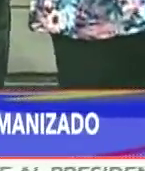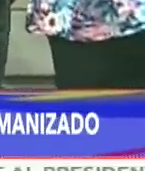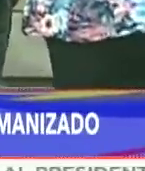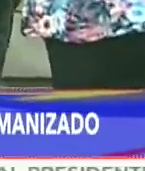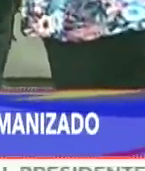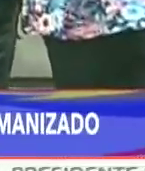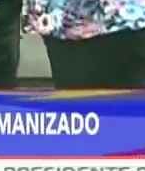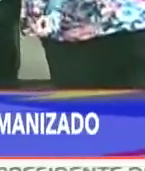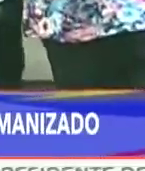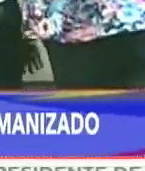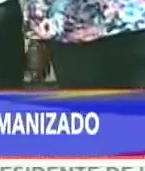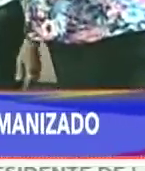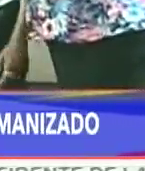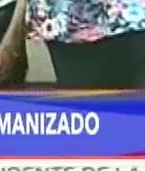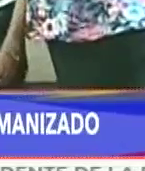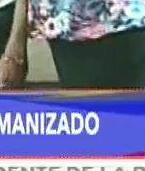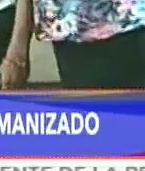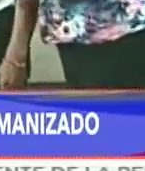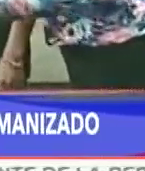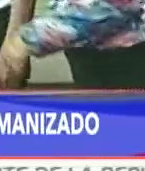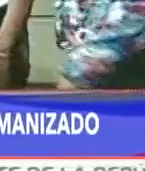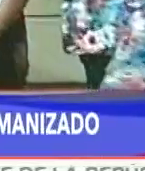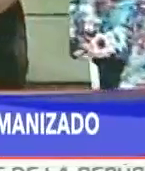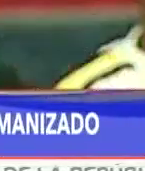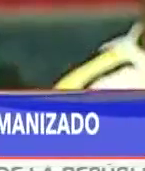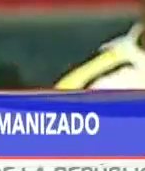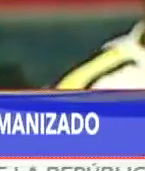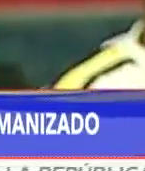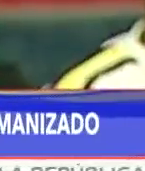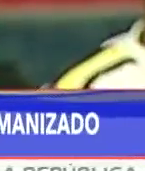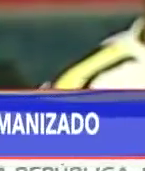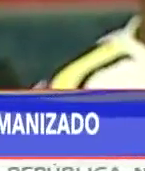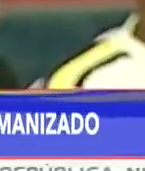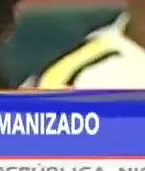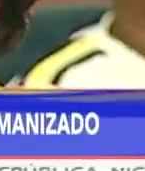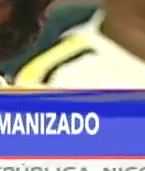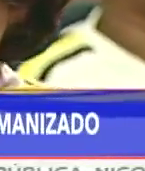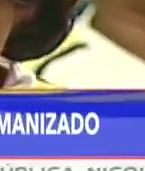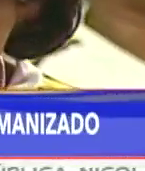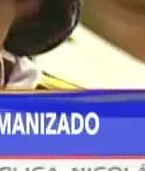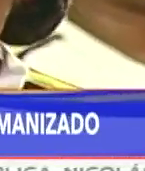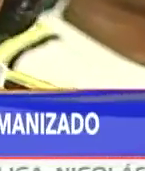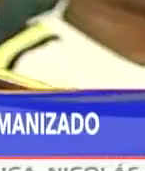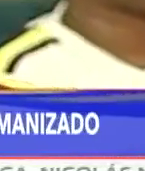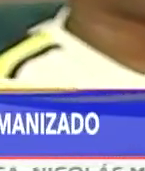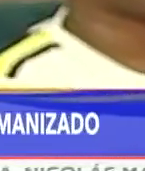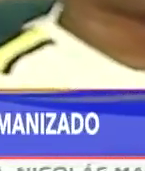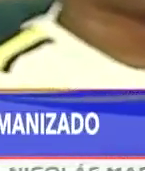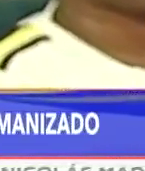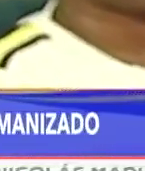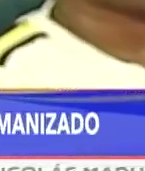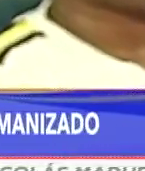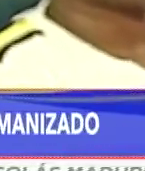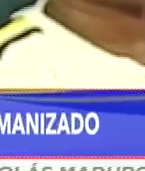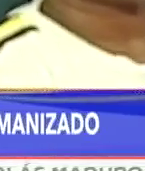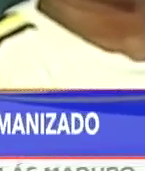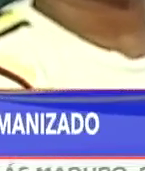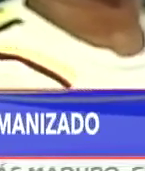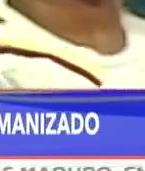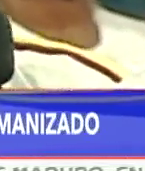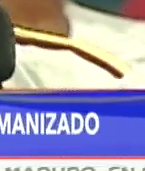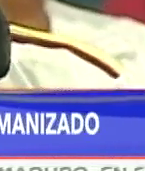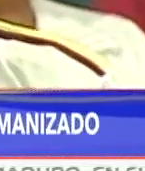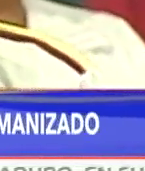apoyo gestacional allá. Ok, muchas gracias. Buenas tardes, señor presidente. Pues sí, en efecto, una vez que llega